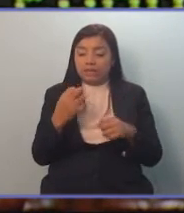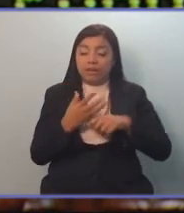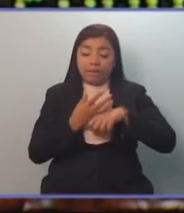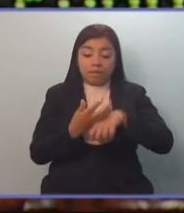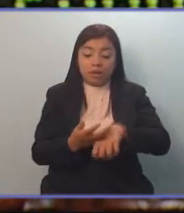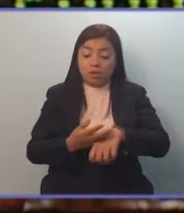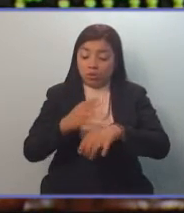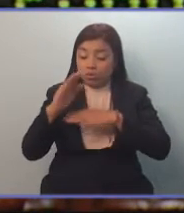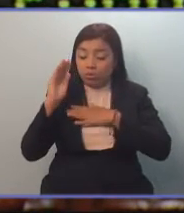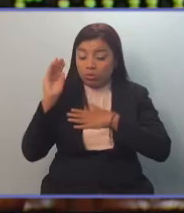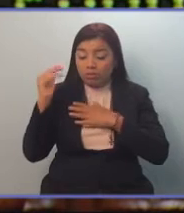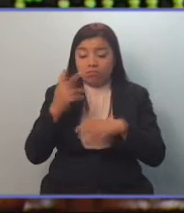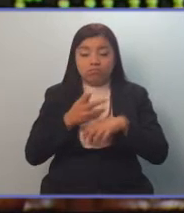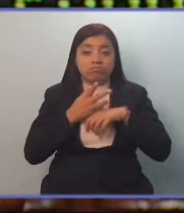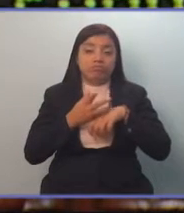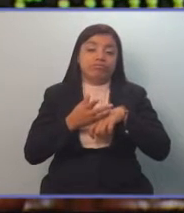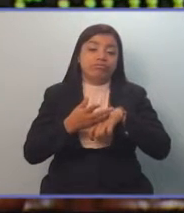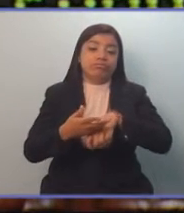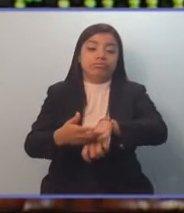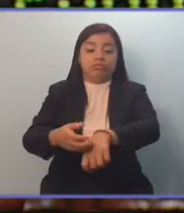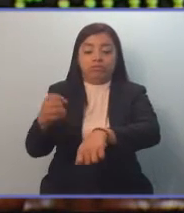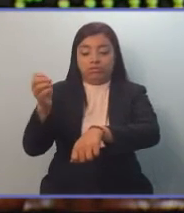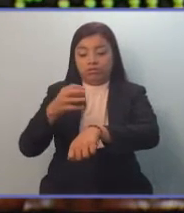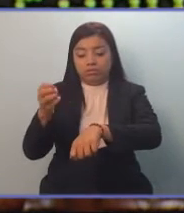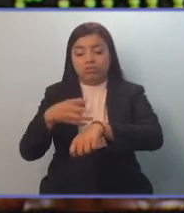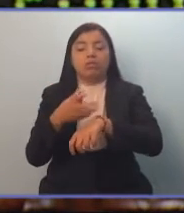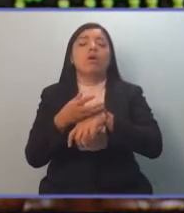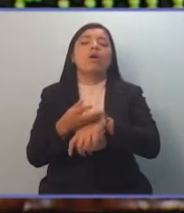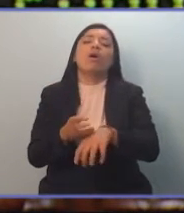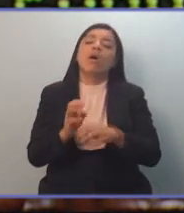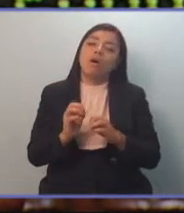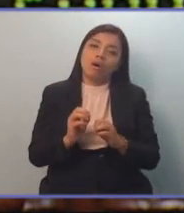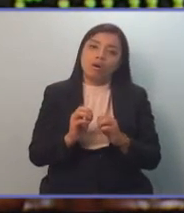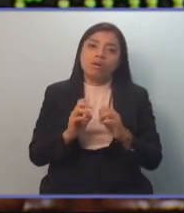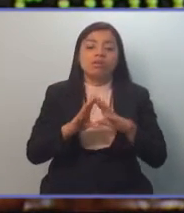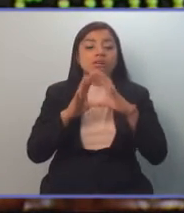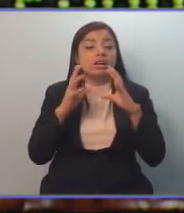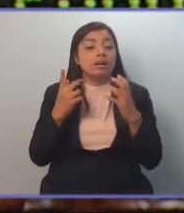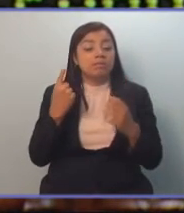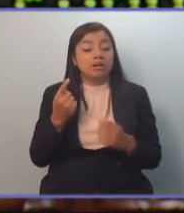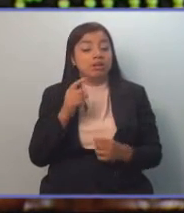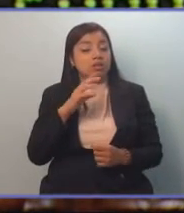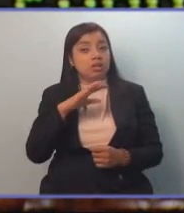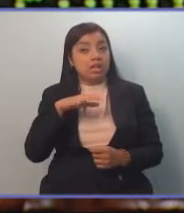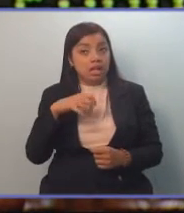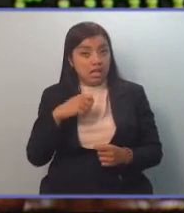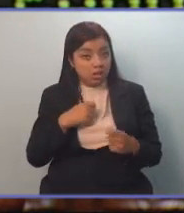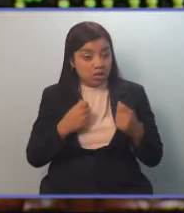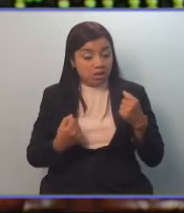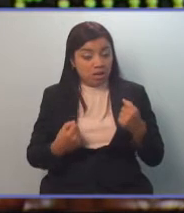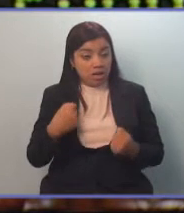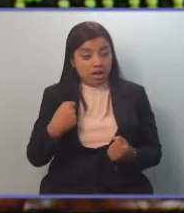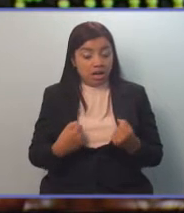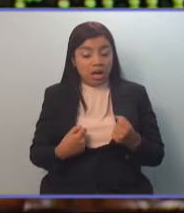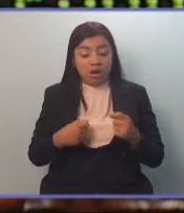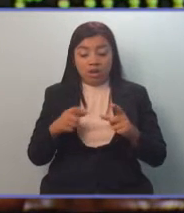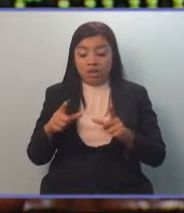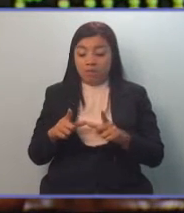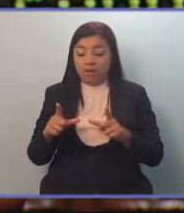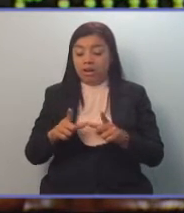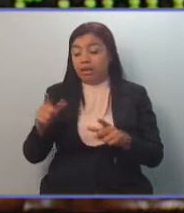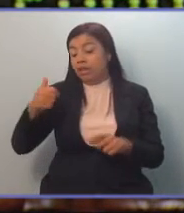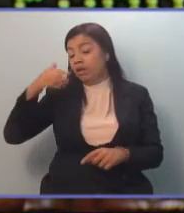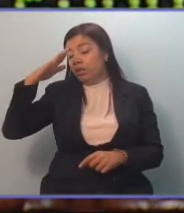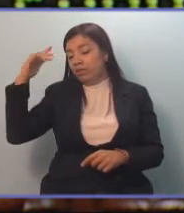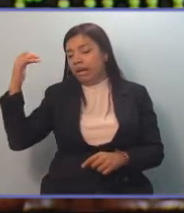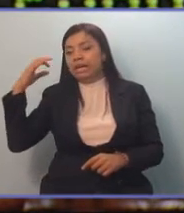importaciones, tránsito e internaciones, el transportista cuyo vehículo tenga placas extranjeras deberá